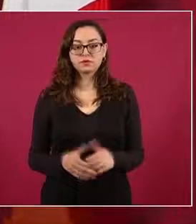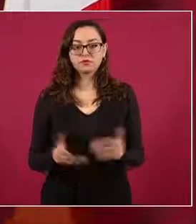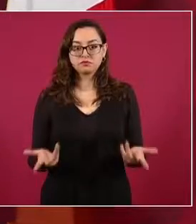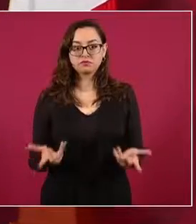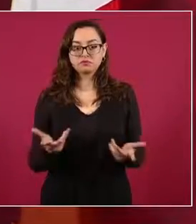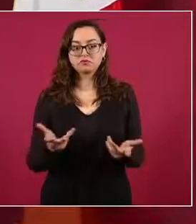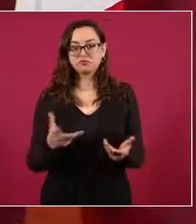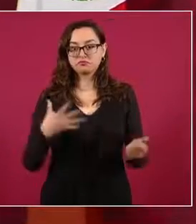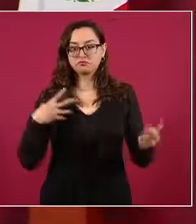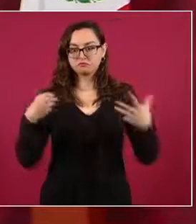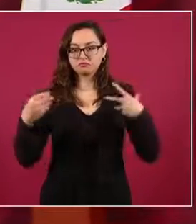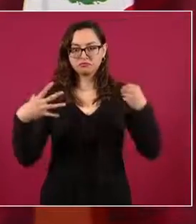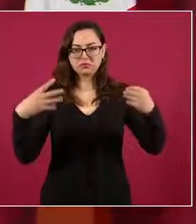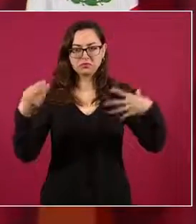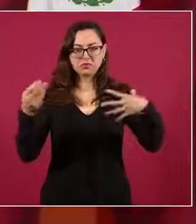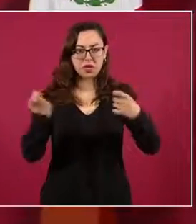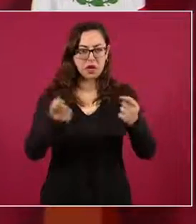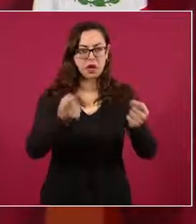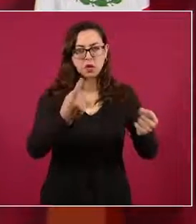tanto daño,